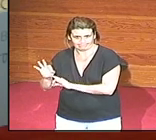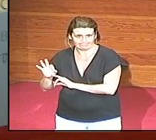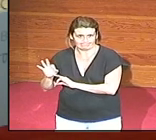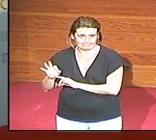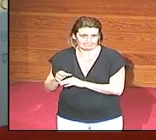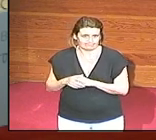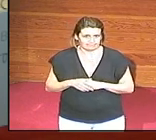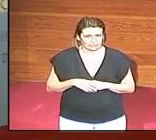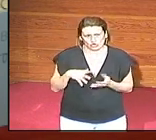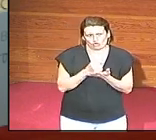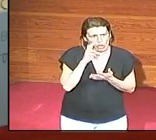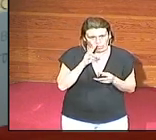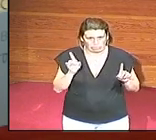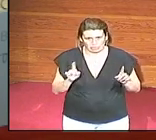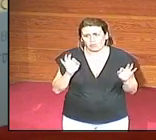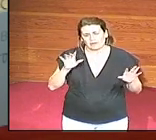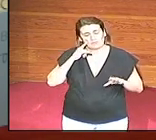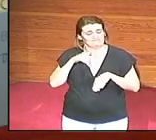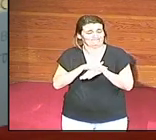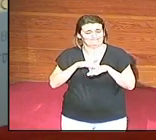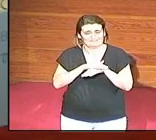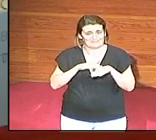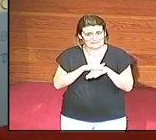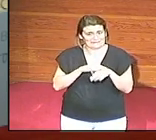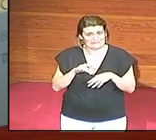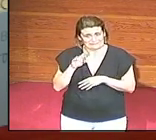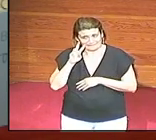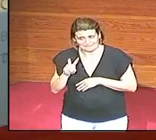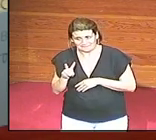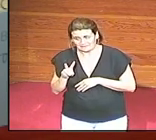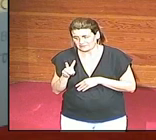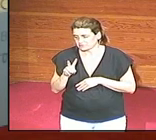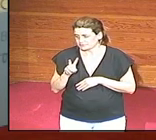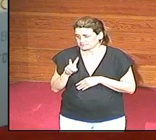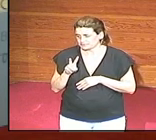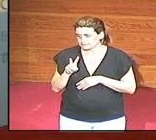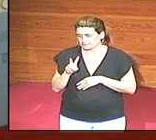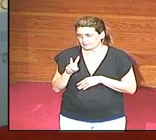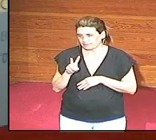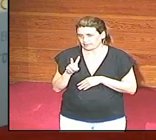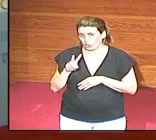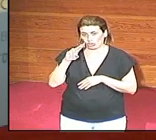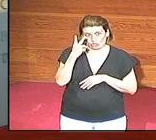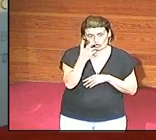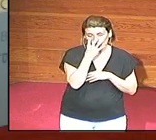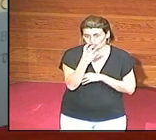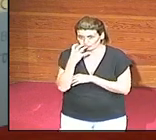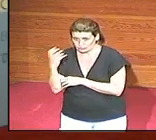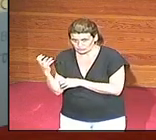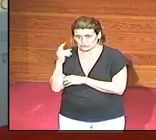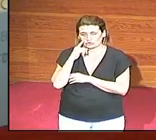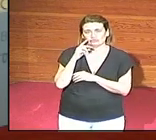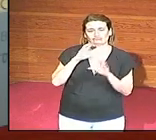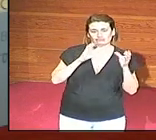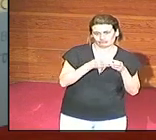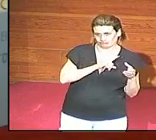pero básicamente lo que sucede es que llegan dos furgonetas con paramilitares